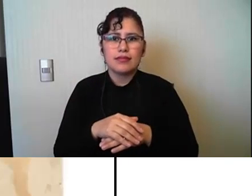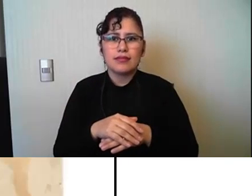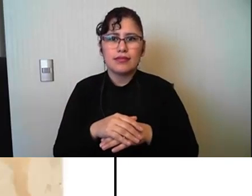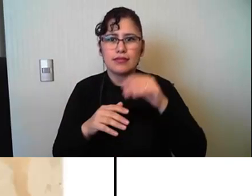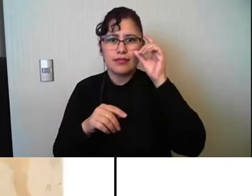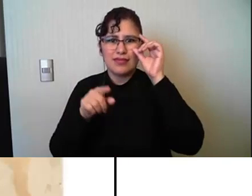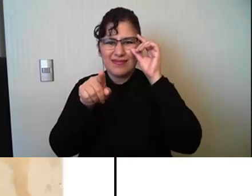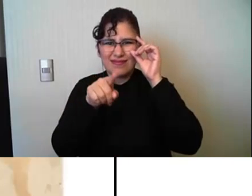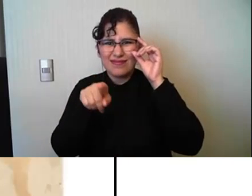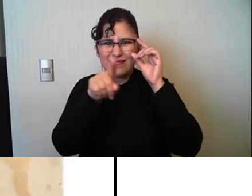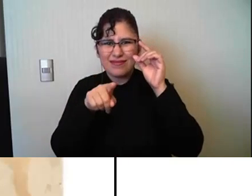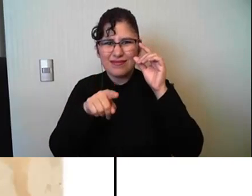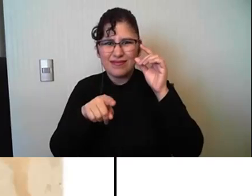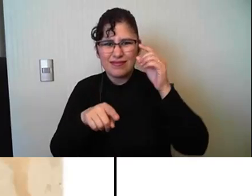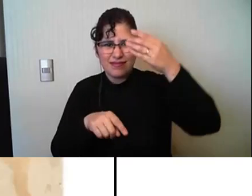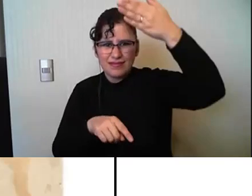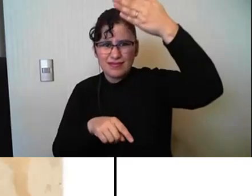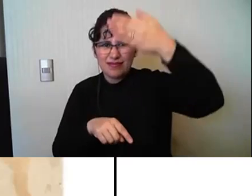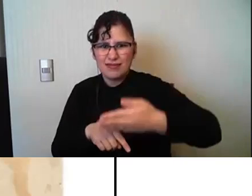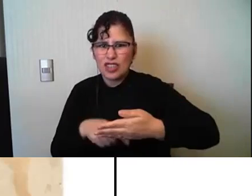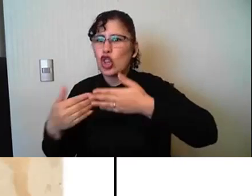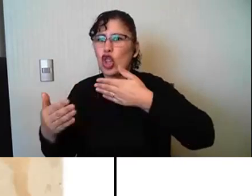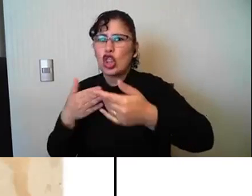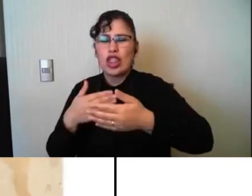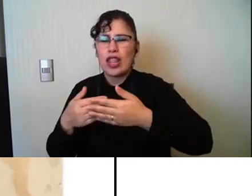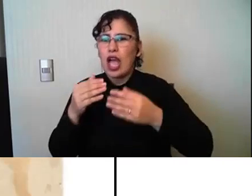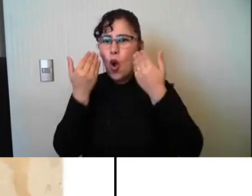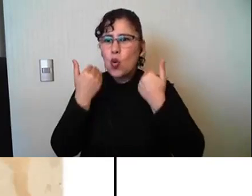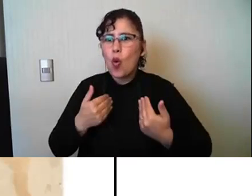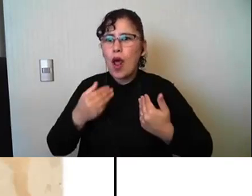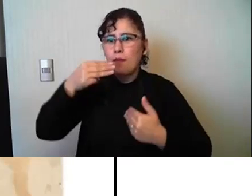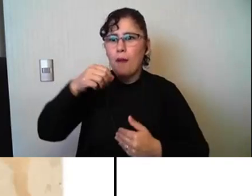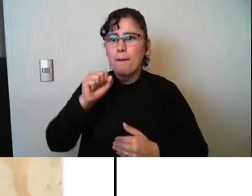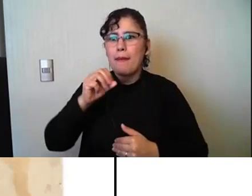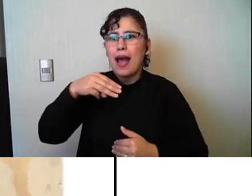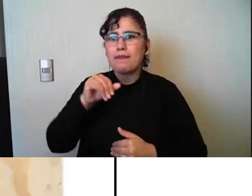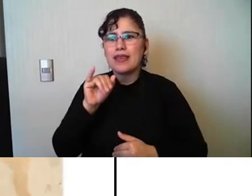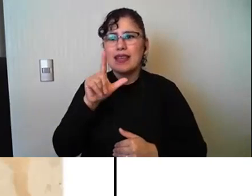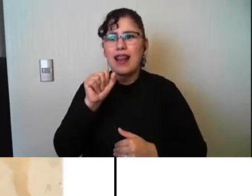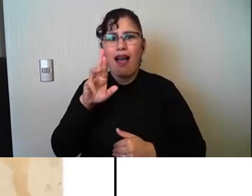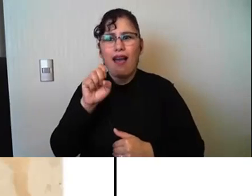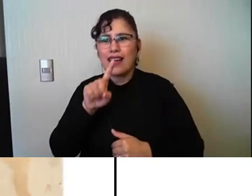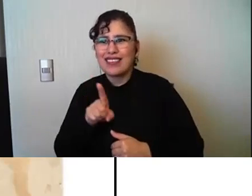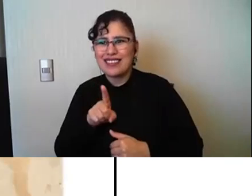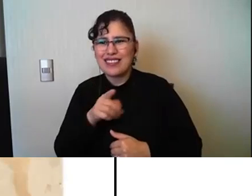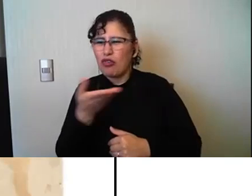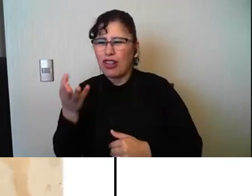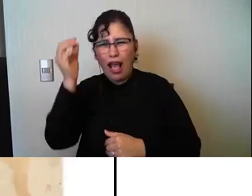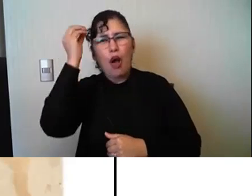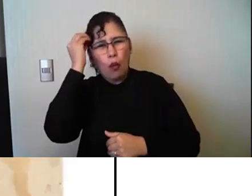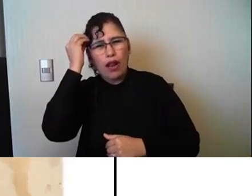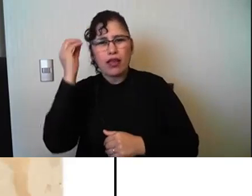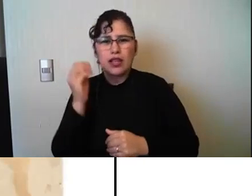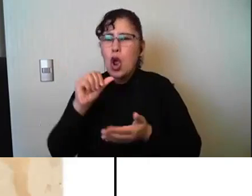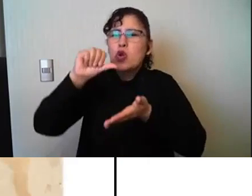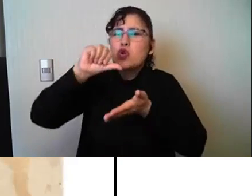¿cierto? Es un corte coronal que pasa a nivel de los cuerpos mamilares. Aquí están los cuerpos mamilares. Recuerden que los cuerpos mamilares está el núcleo mamilar que forma